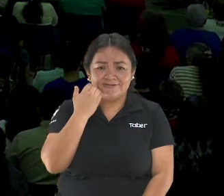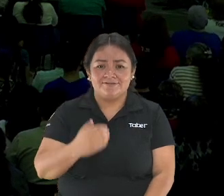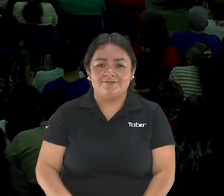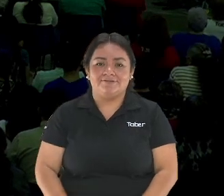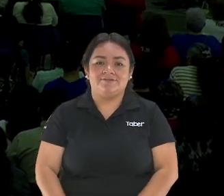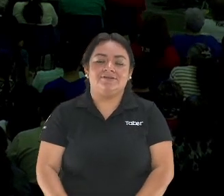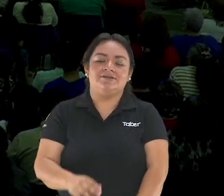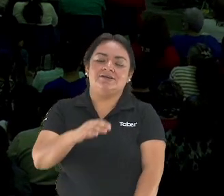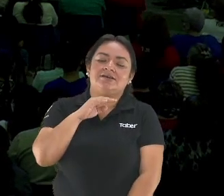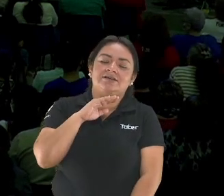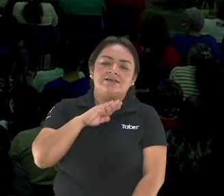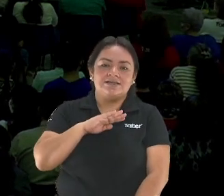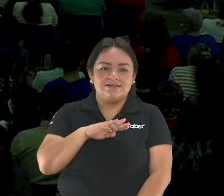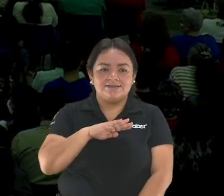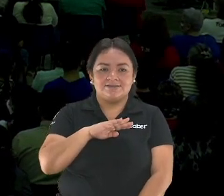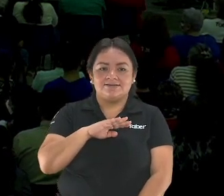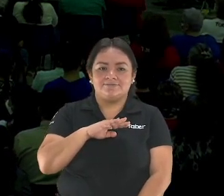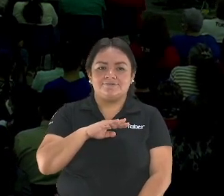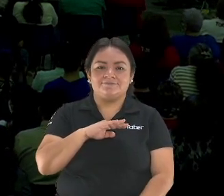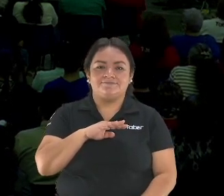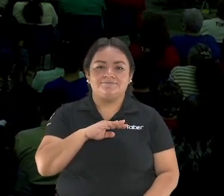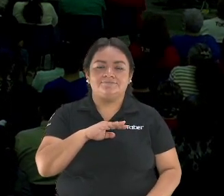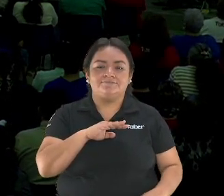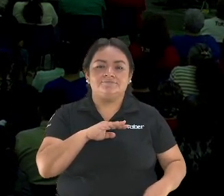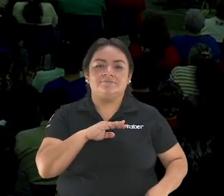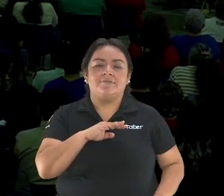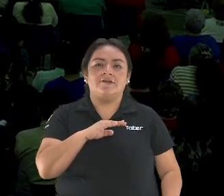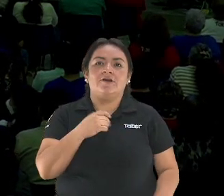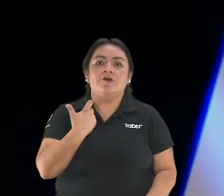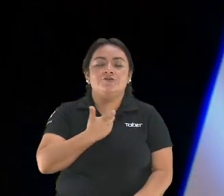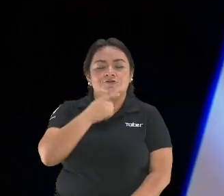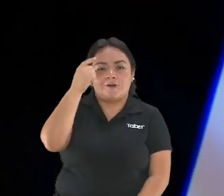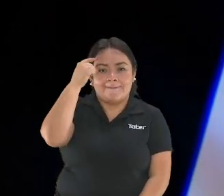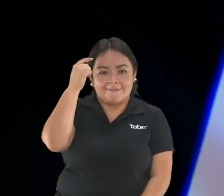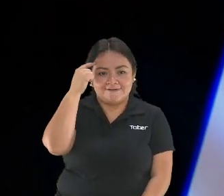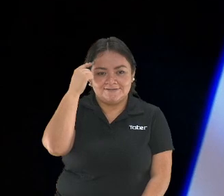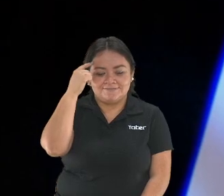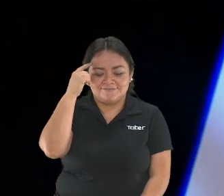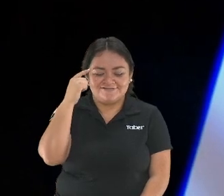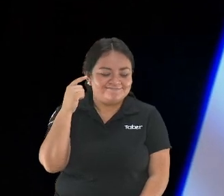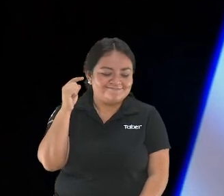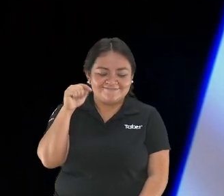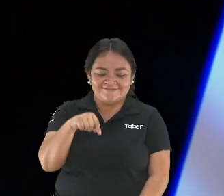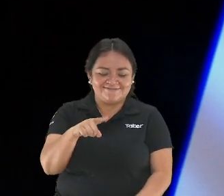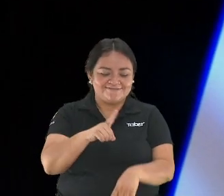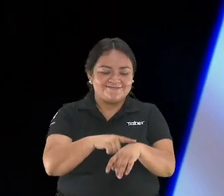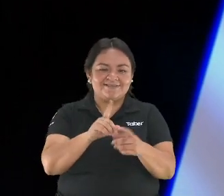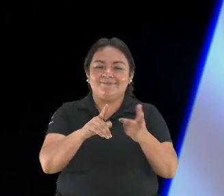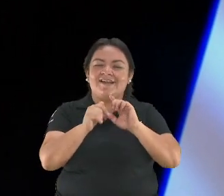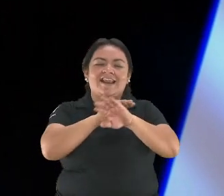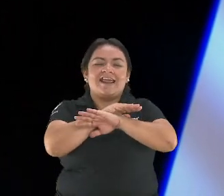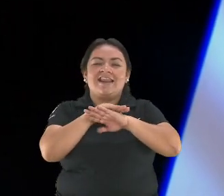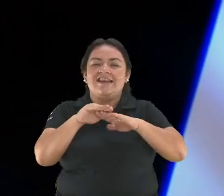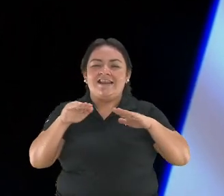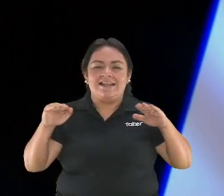el desánimo mi amado humano nos hace pensar que nada va a cambiar en este mundo